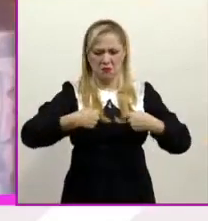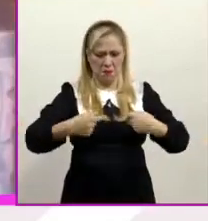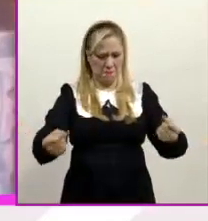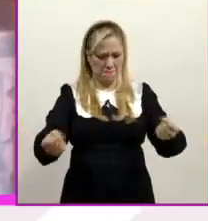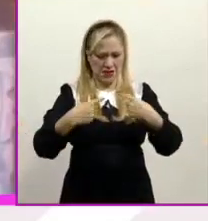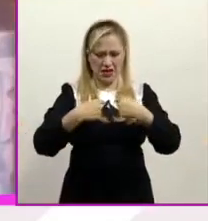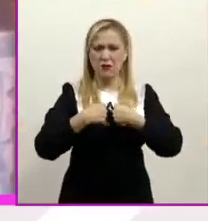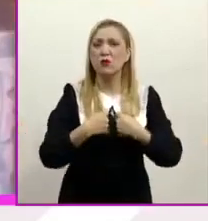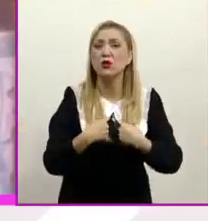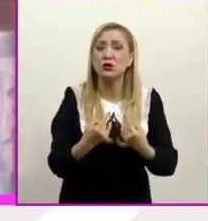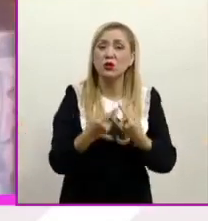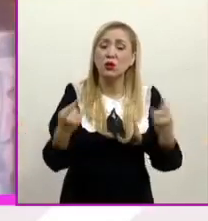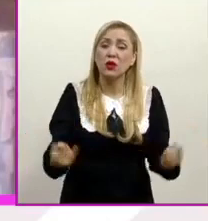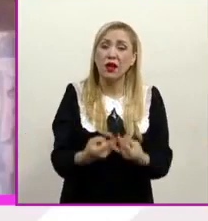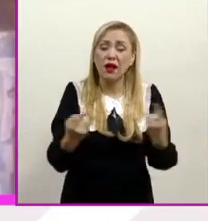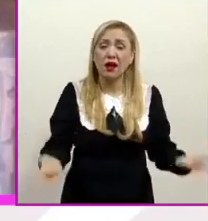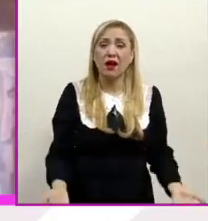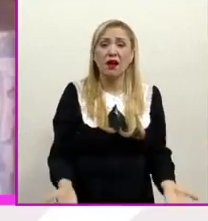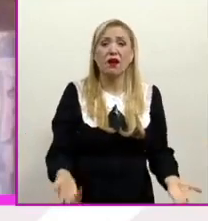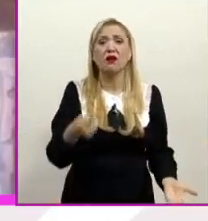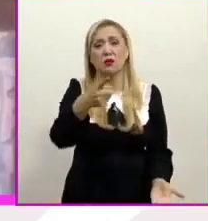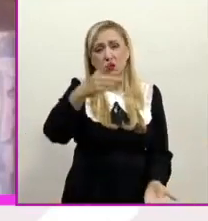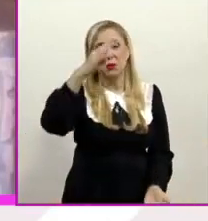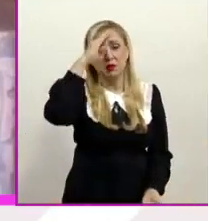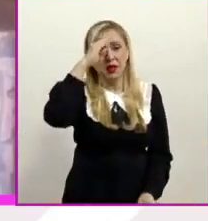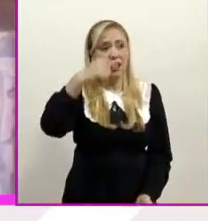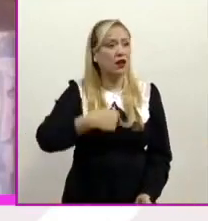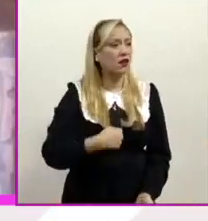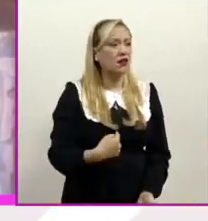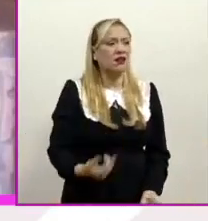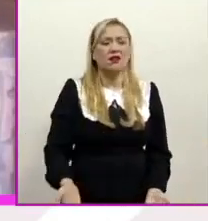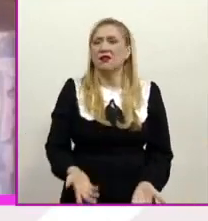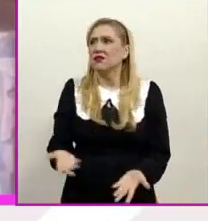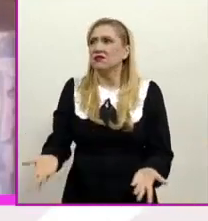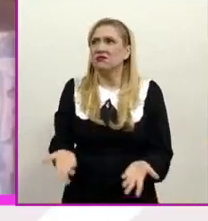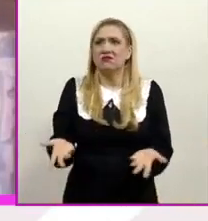mismos. ¿Dónde nos ubicamos nosotros mismos